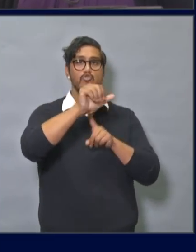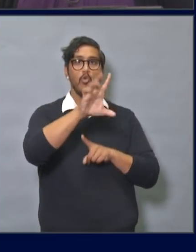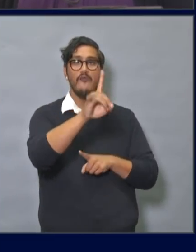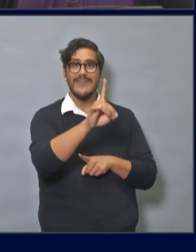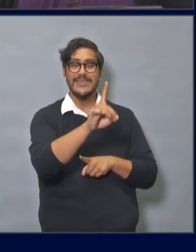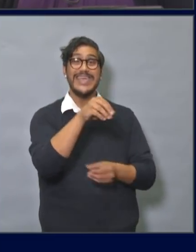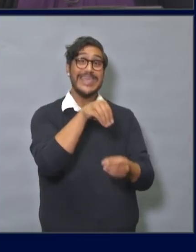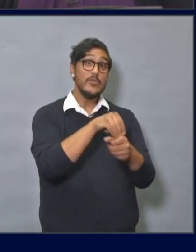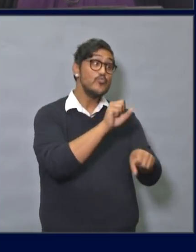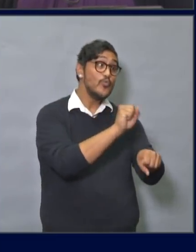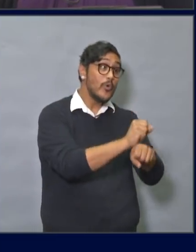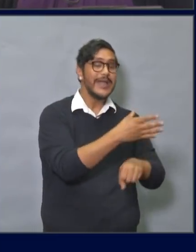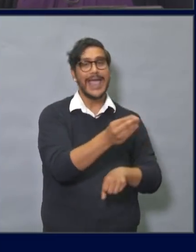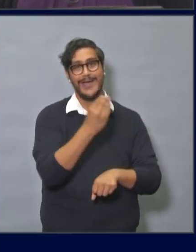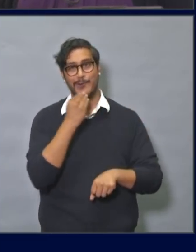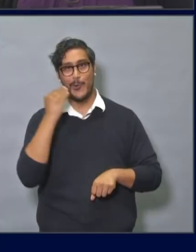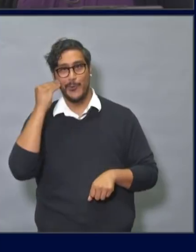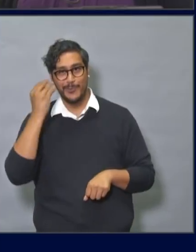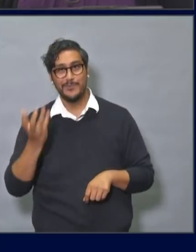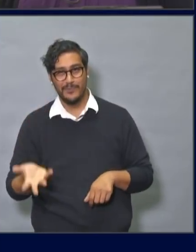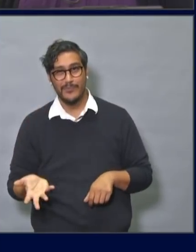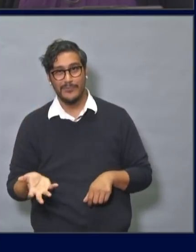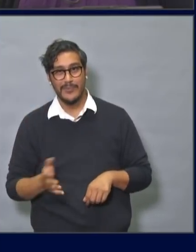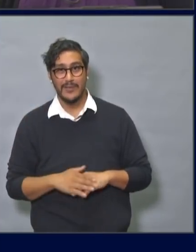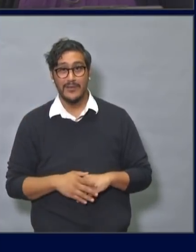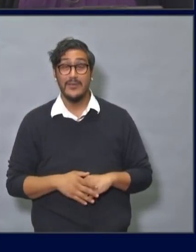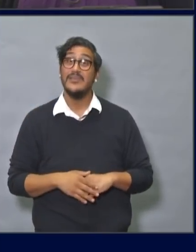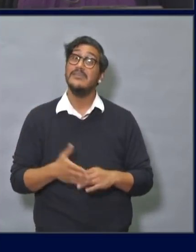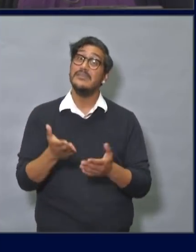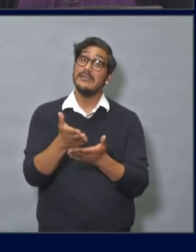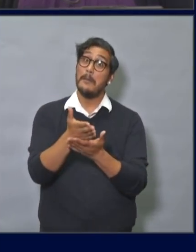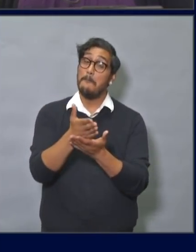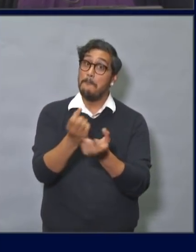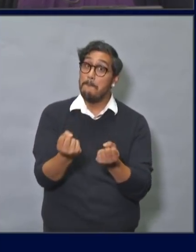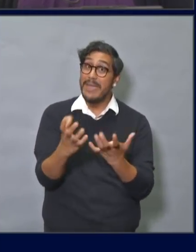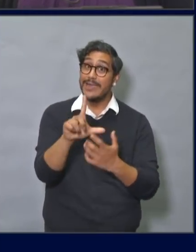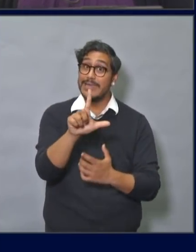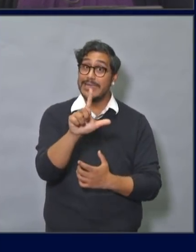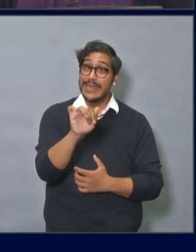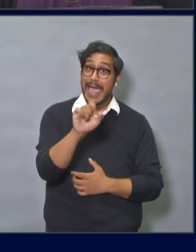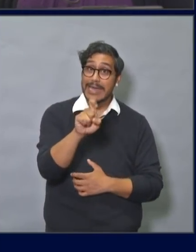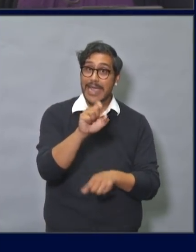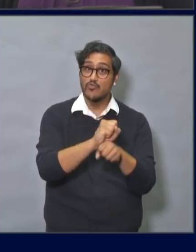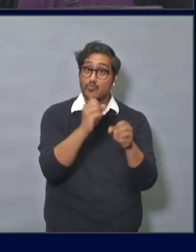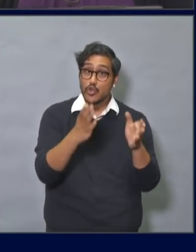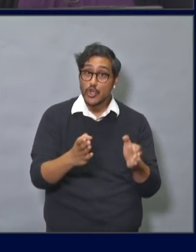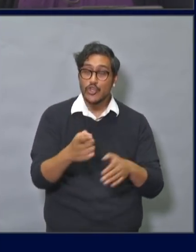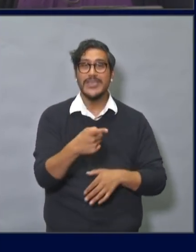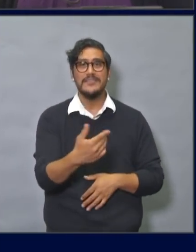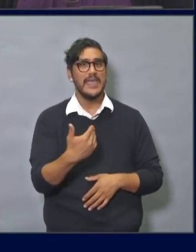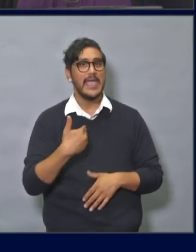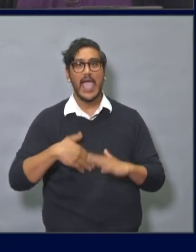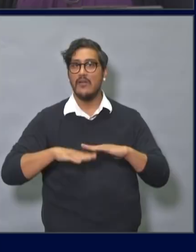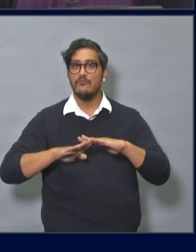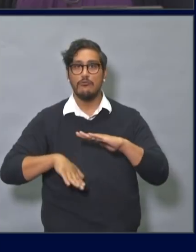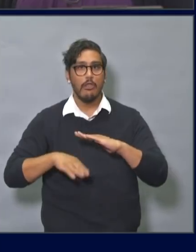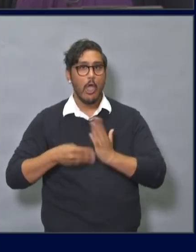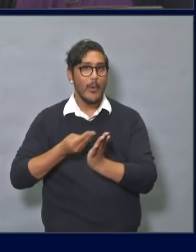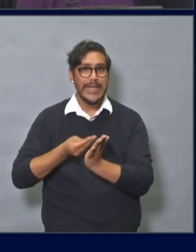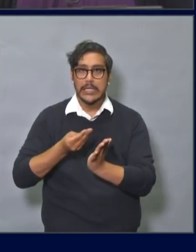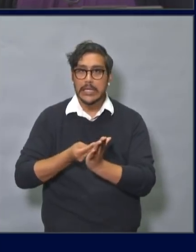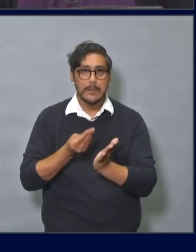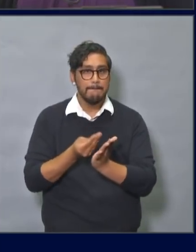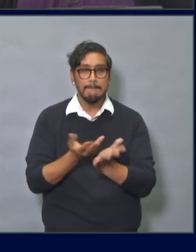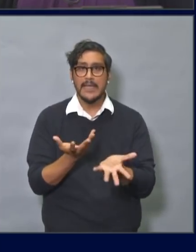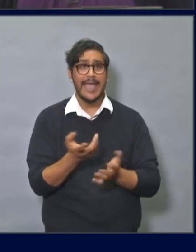hogar. Además de esto, muchos trabajadores latinos tienen empleo donde ganan bajos ingresos y tienen